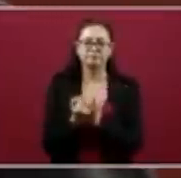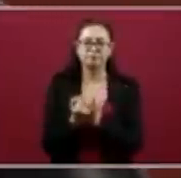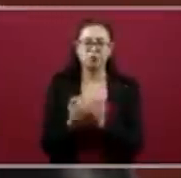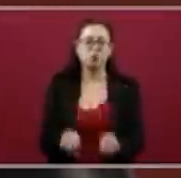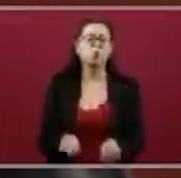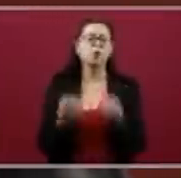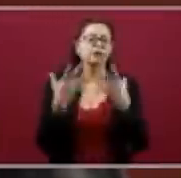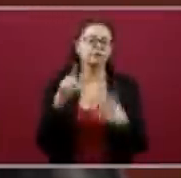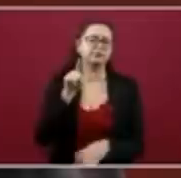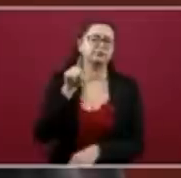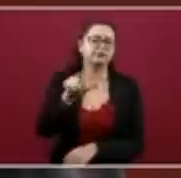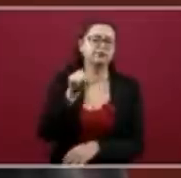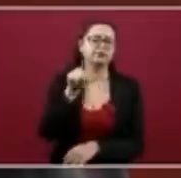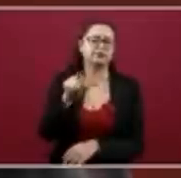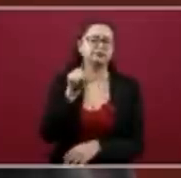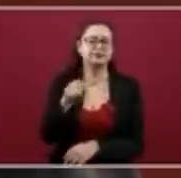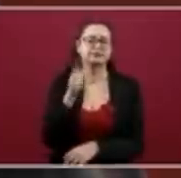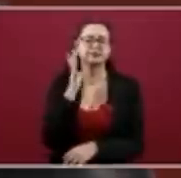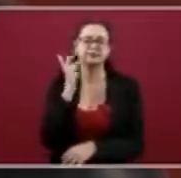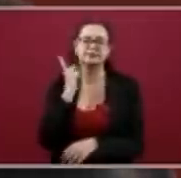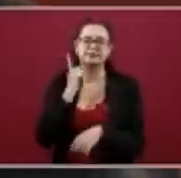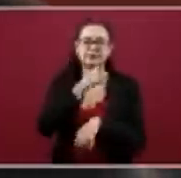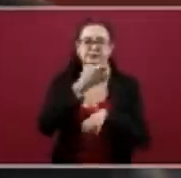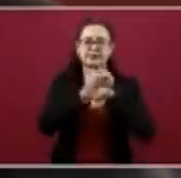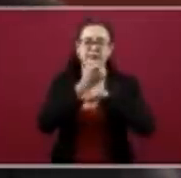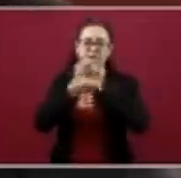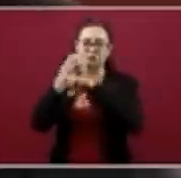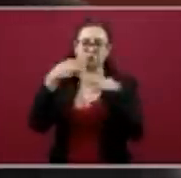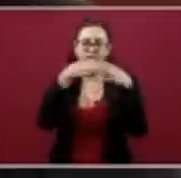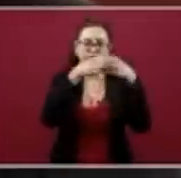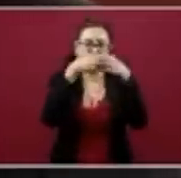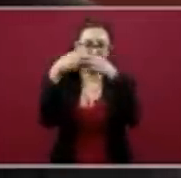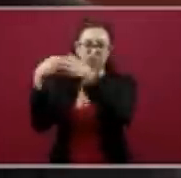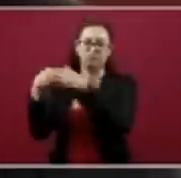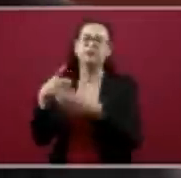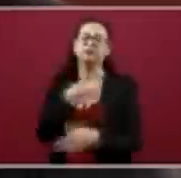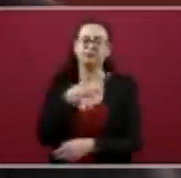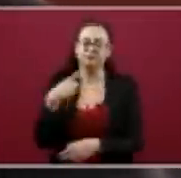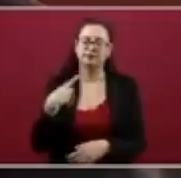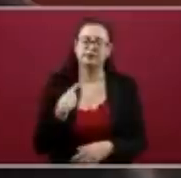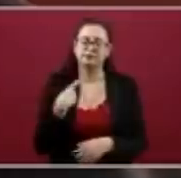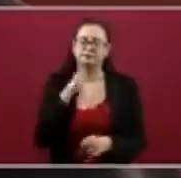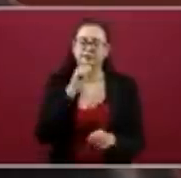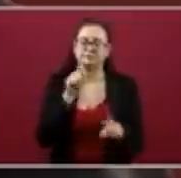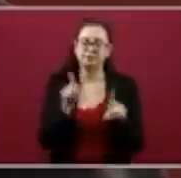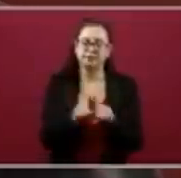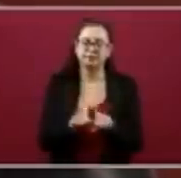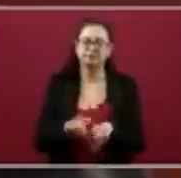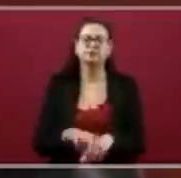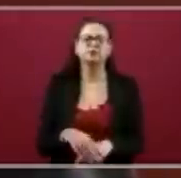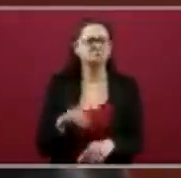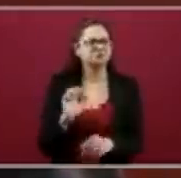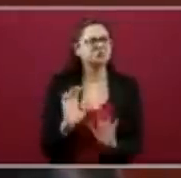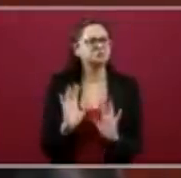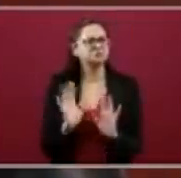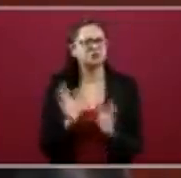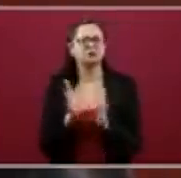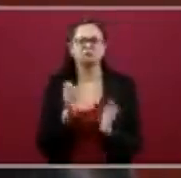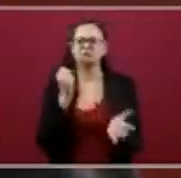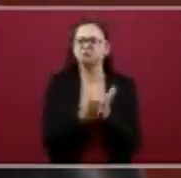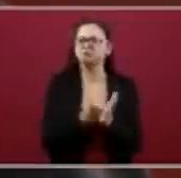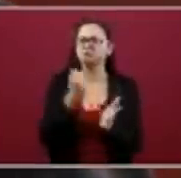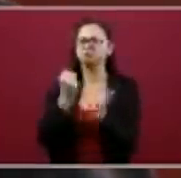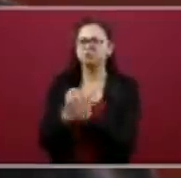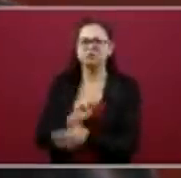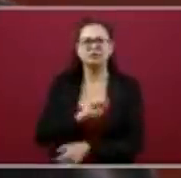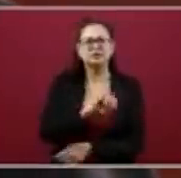17 legislaturas locales. Ya se aprobó la reforma para la creación de